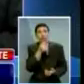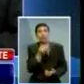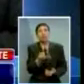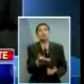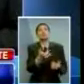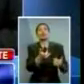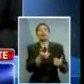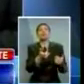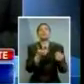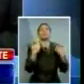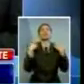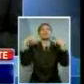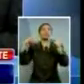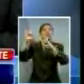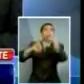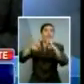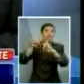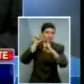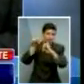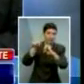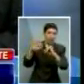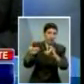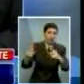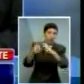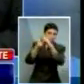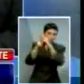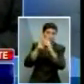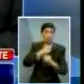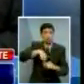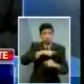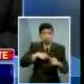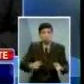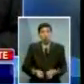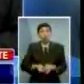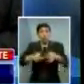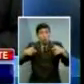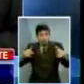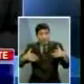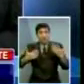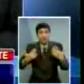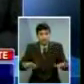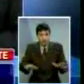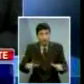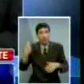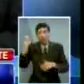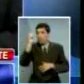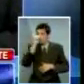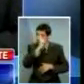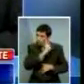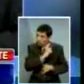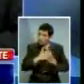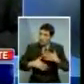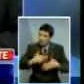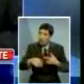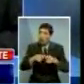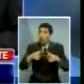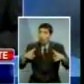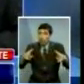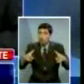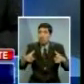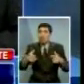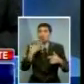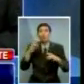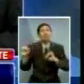vía concesionada. ¿Por sí. qué? Porque nosotros hemos logrado aumentar con gran dificultad, precisamente